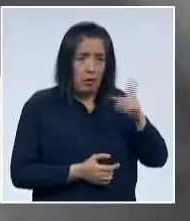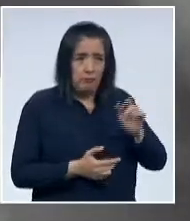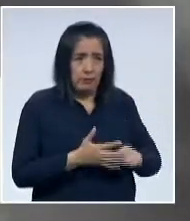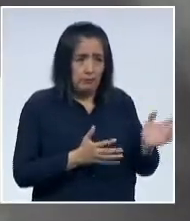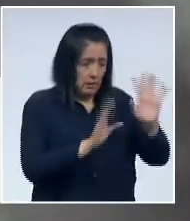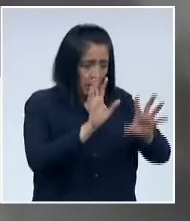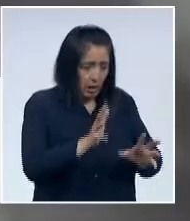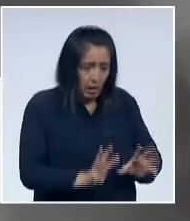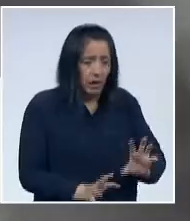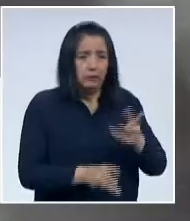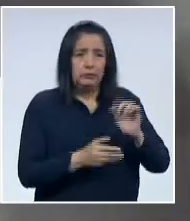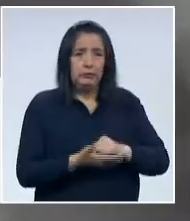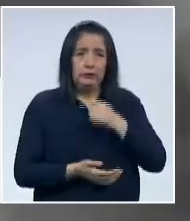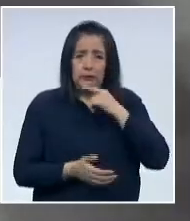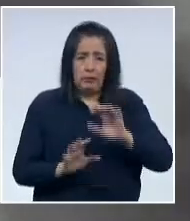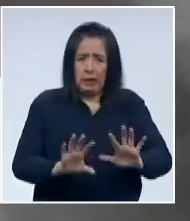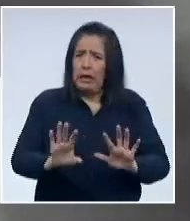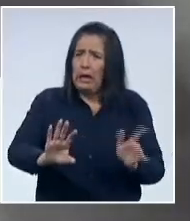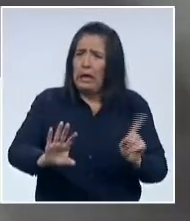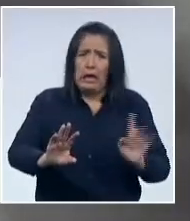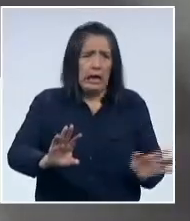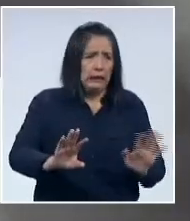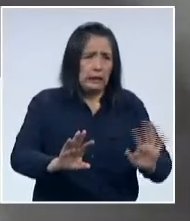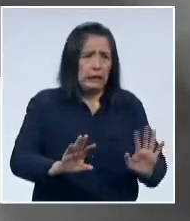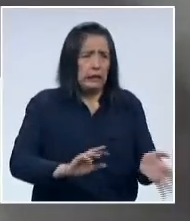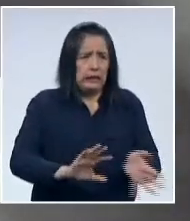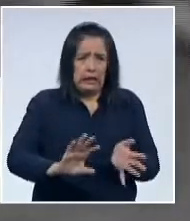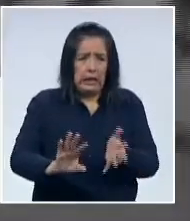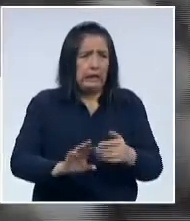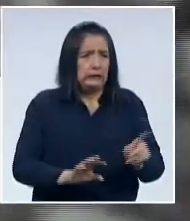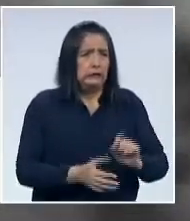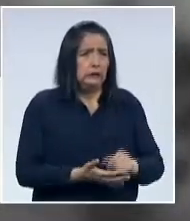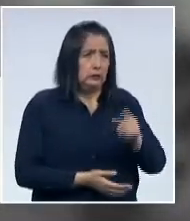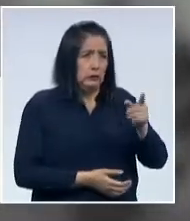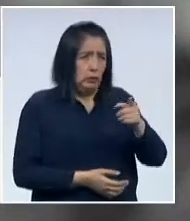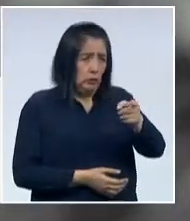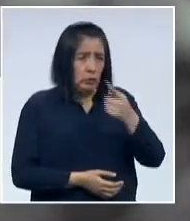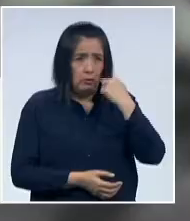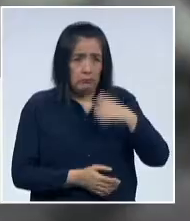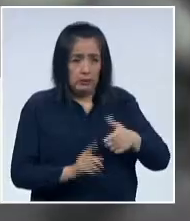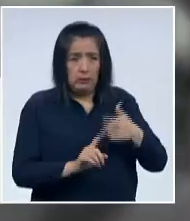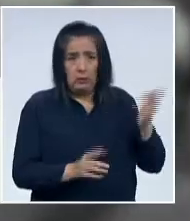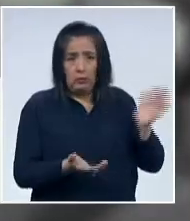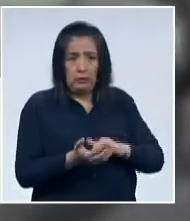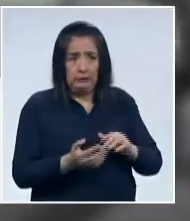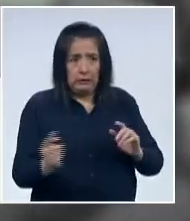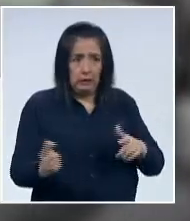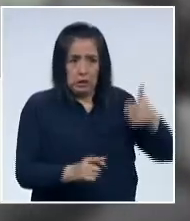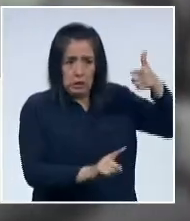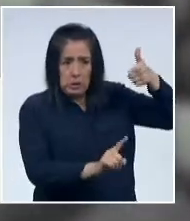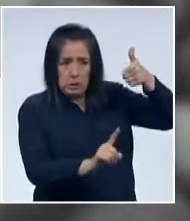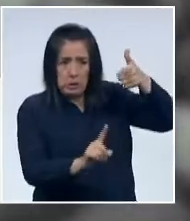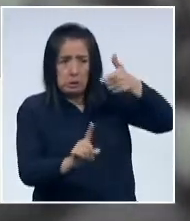continuar rebuscándolo. La mujer le pide que lo dejen y trata de apartarlo. Uno de los cómplices se acerca nuevamente y los apunta en la